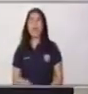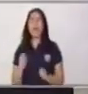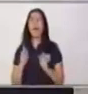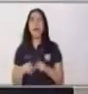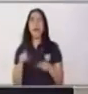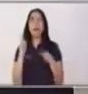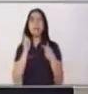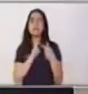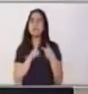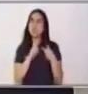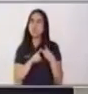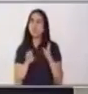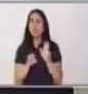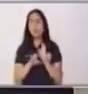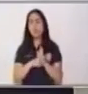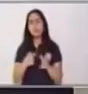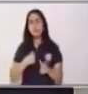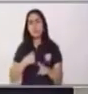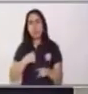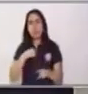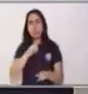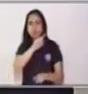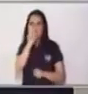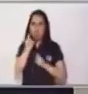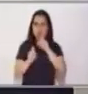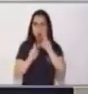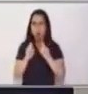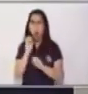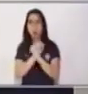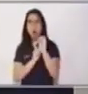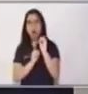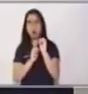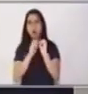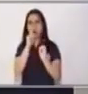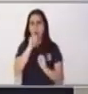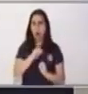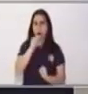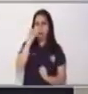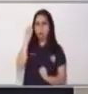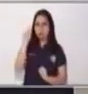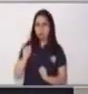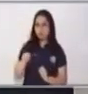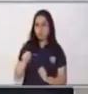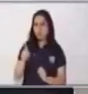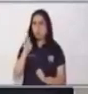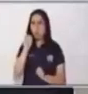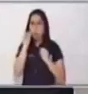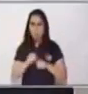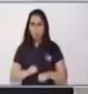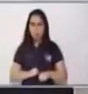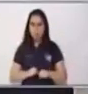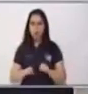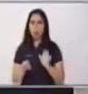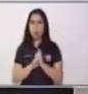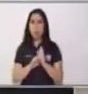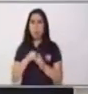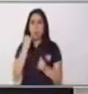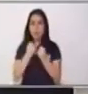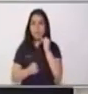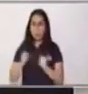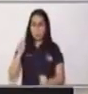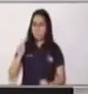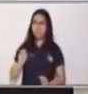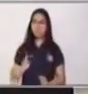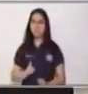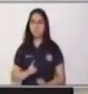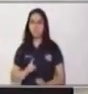admiración o de interrogación, no podemos colocar al final un puntito, como aquí. ¿Qué día es